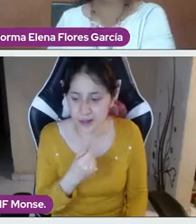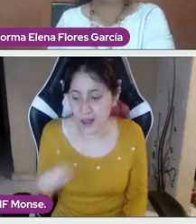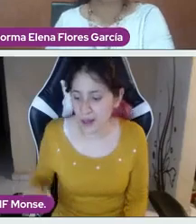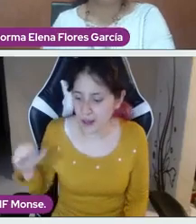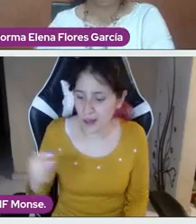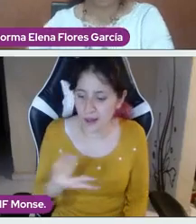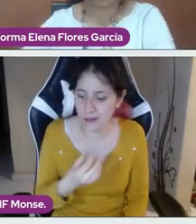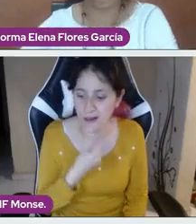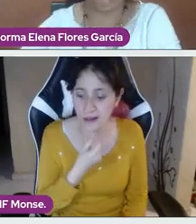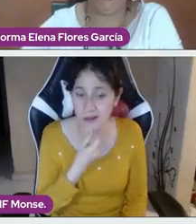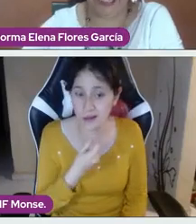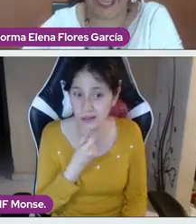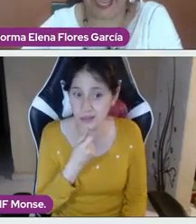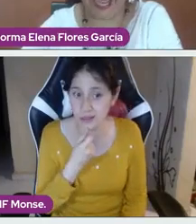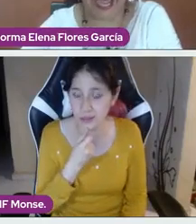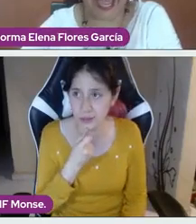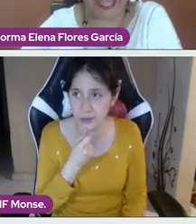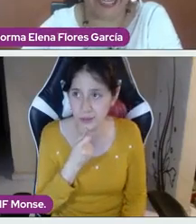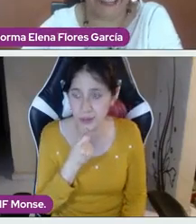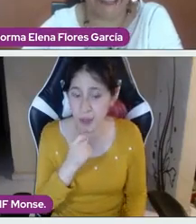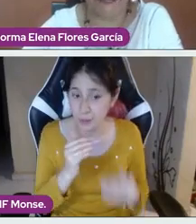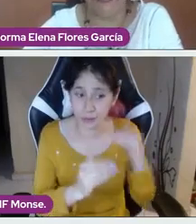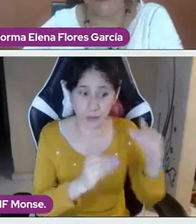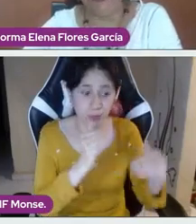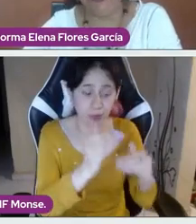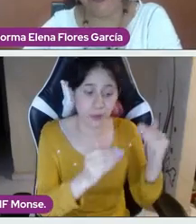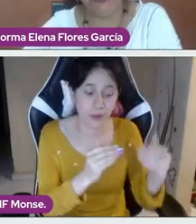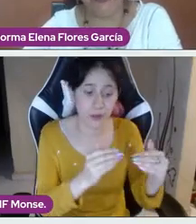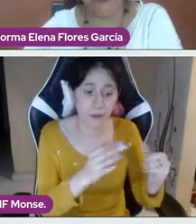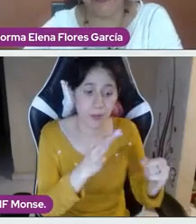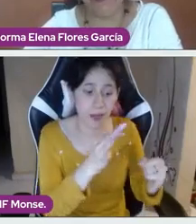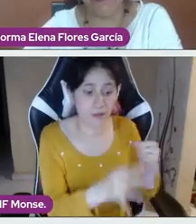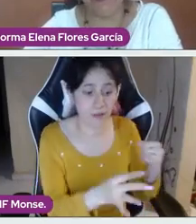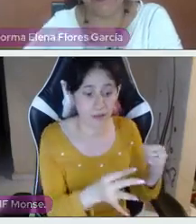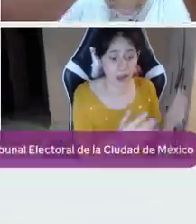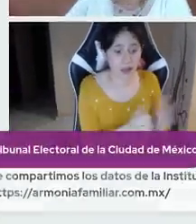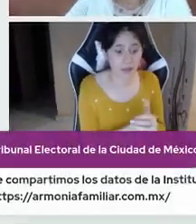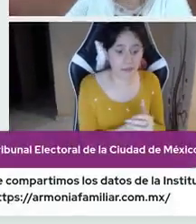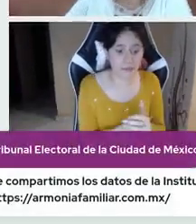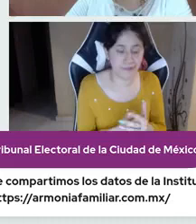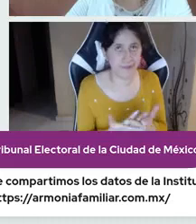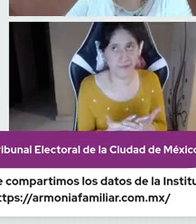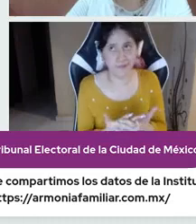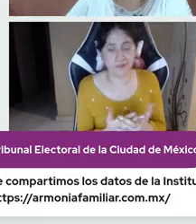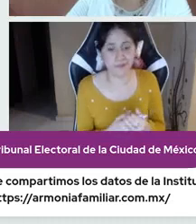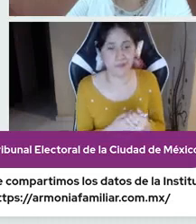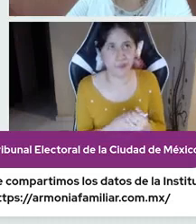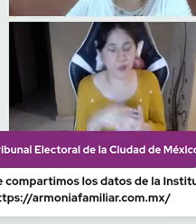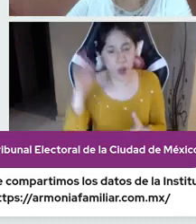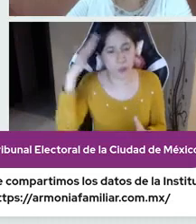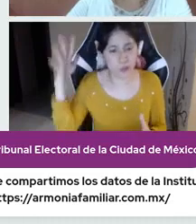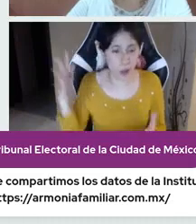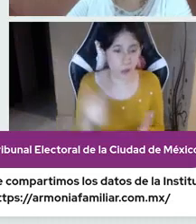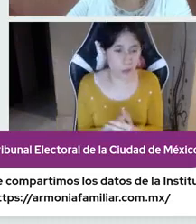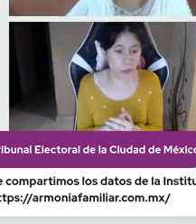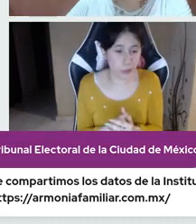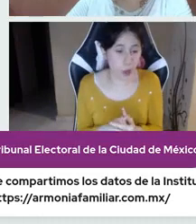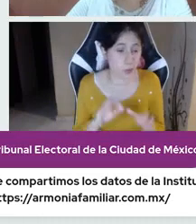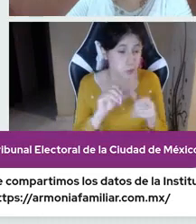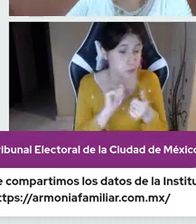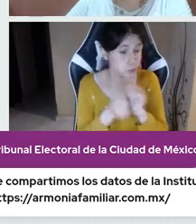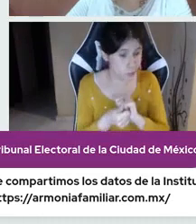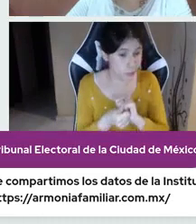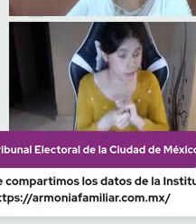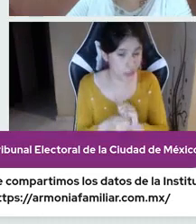¿Mito o realidad? Yo creo que mito y realidad, ¿verdad? O sea, dependiendo de tu creencia, claro que